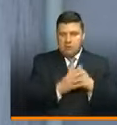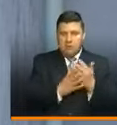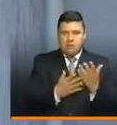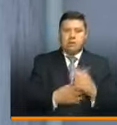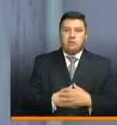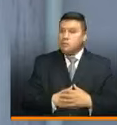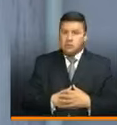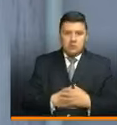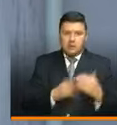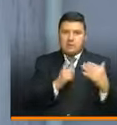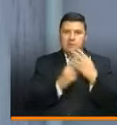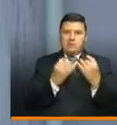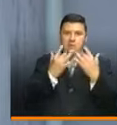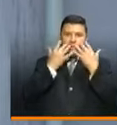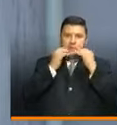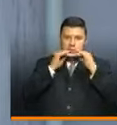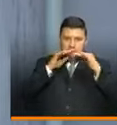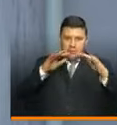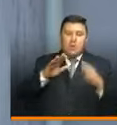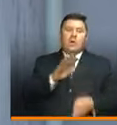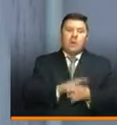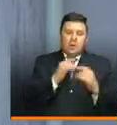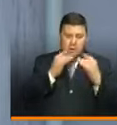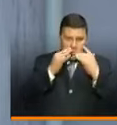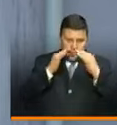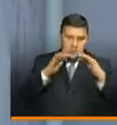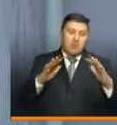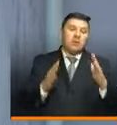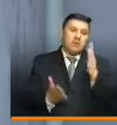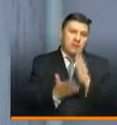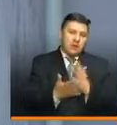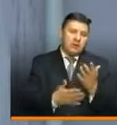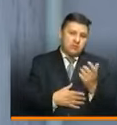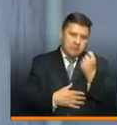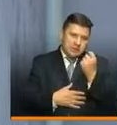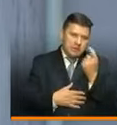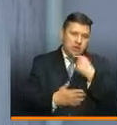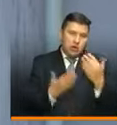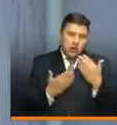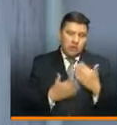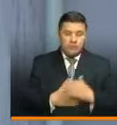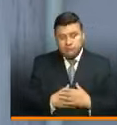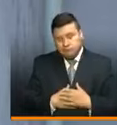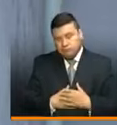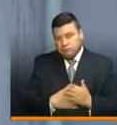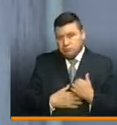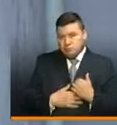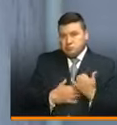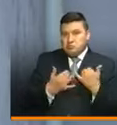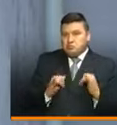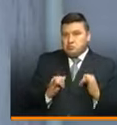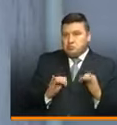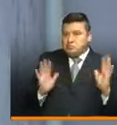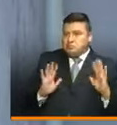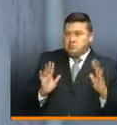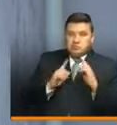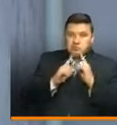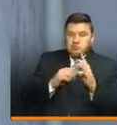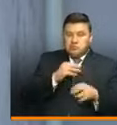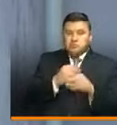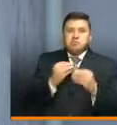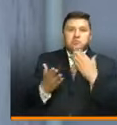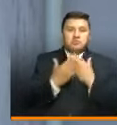inmediatamente. Si no, el riesgo de contagio sigue estando ahí y se puede acentuar si nos confiamos demasiado. Entonces, yo con esto no tengo nada más que